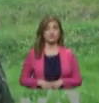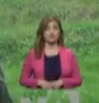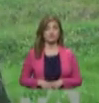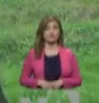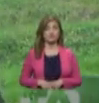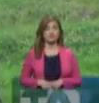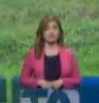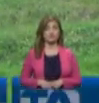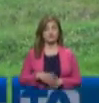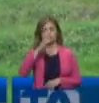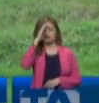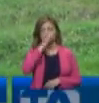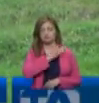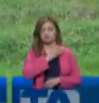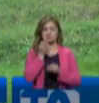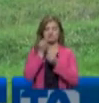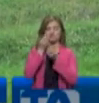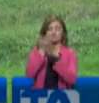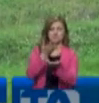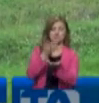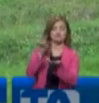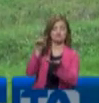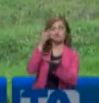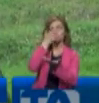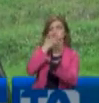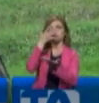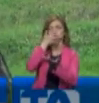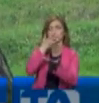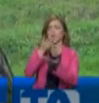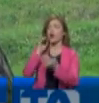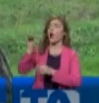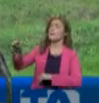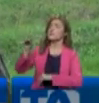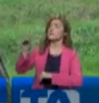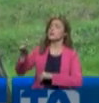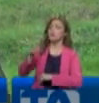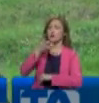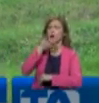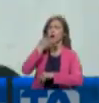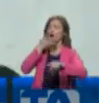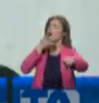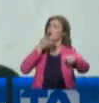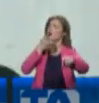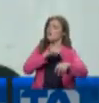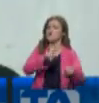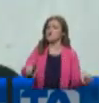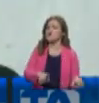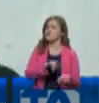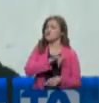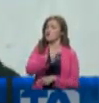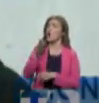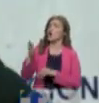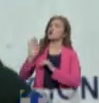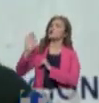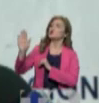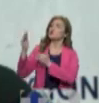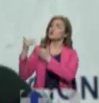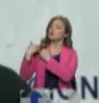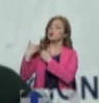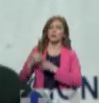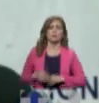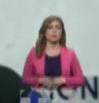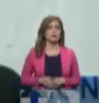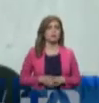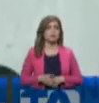Conjunta Esmeraldas, indicando que una avioneta se ha accidentado en nuestro sector de responsabilidad. Los datos preliminares también nos